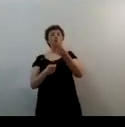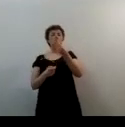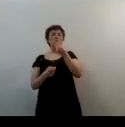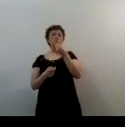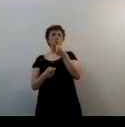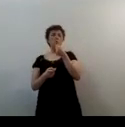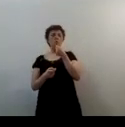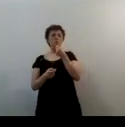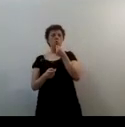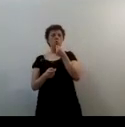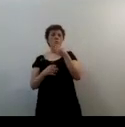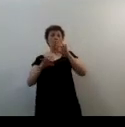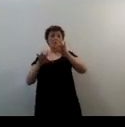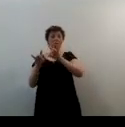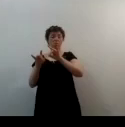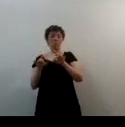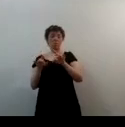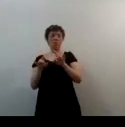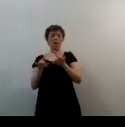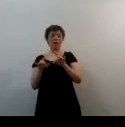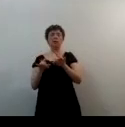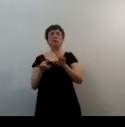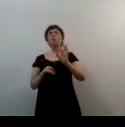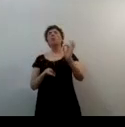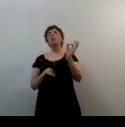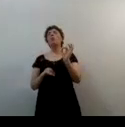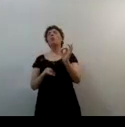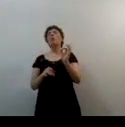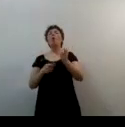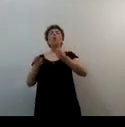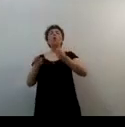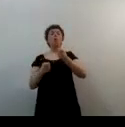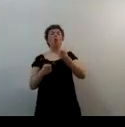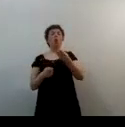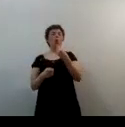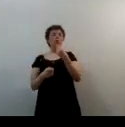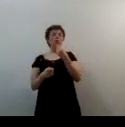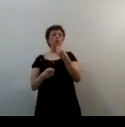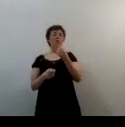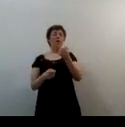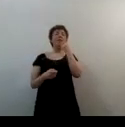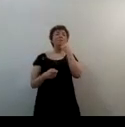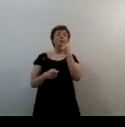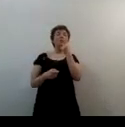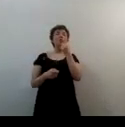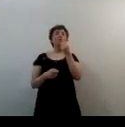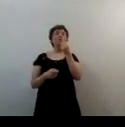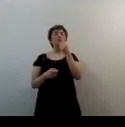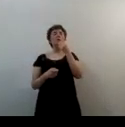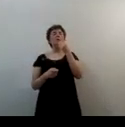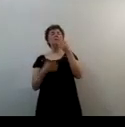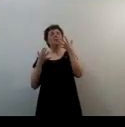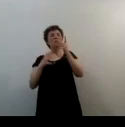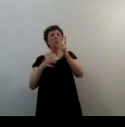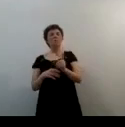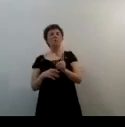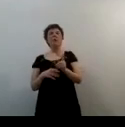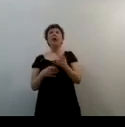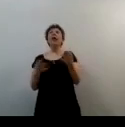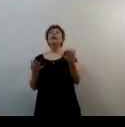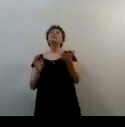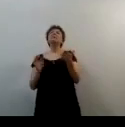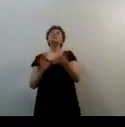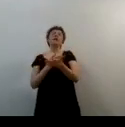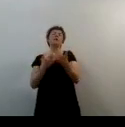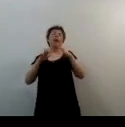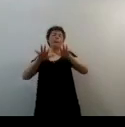de azúcar o controlar el consumo de estos alimentos no recomendables es cuestión de aprender a autocontrolarse uno.